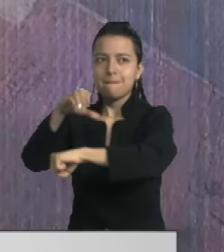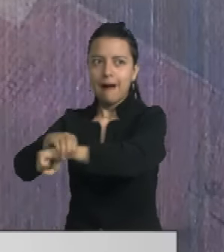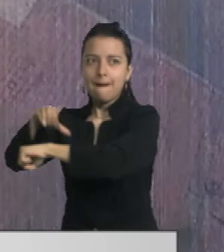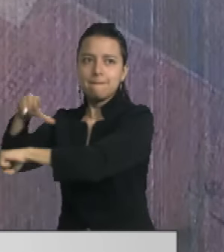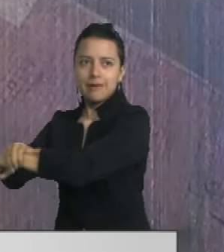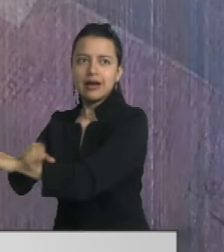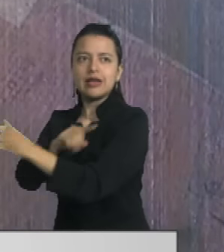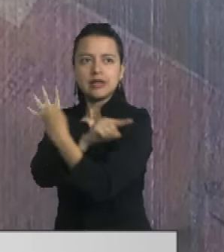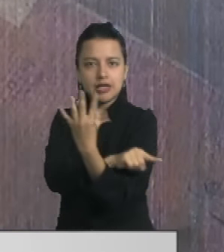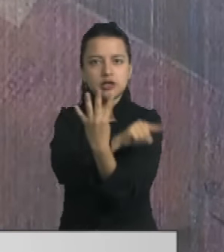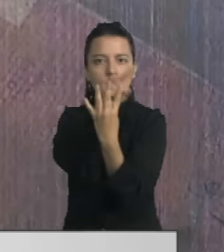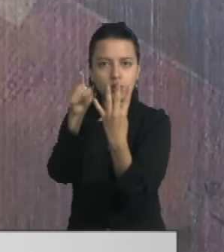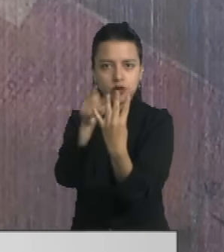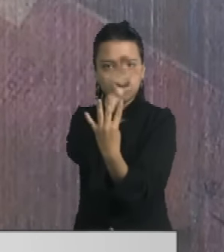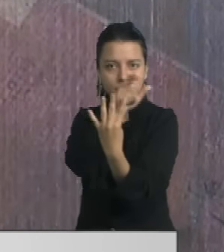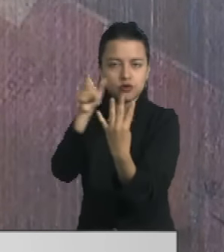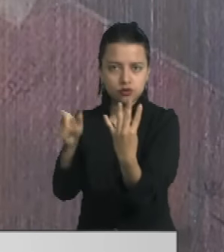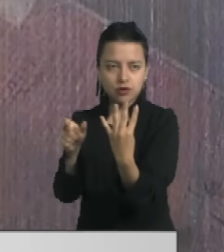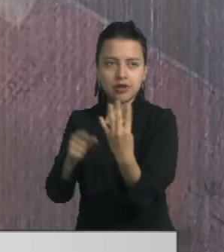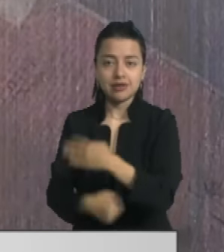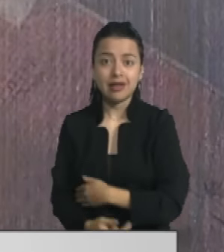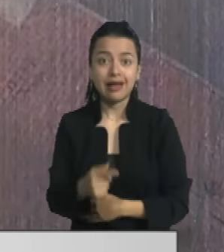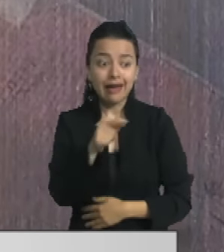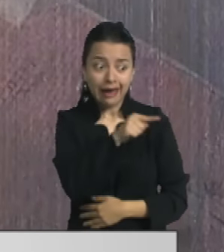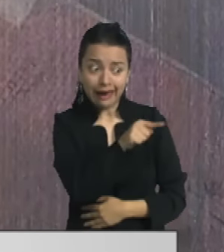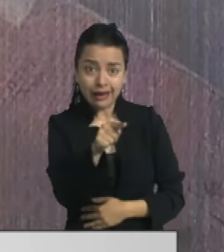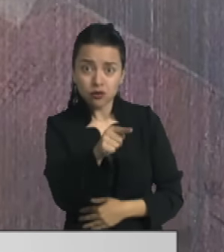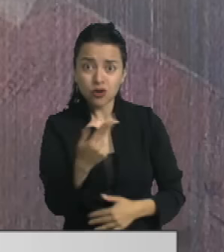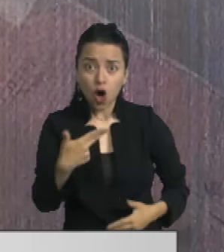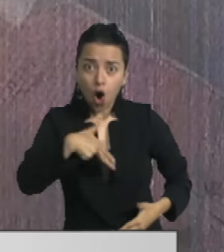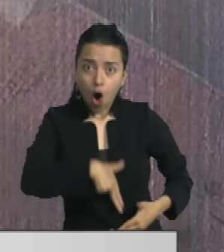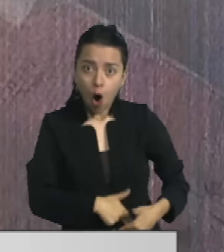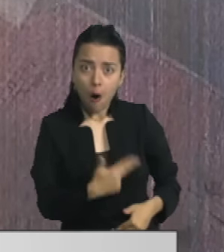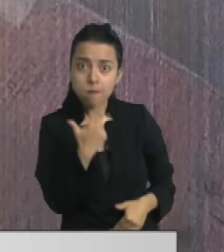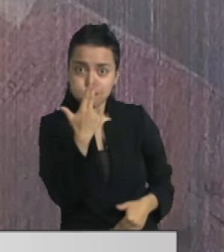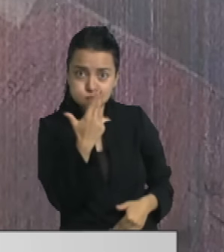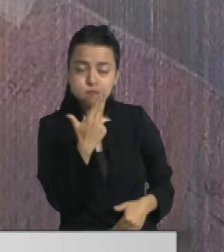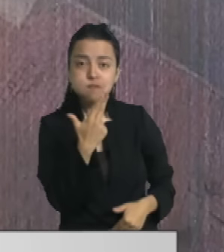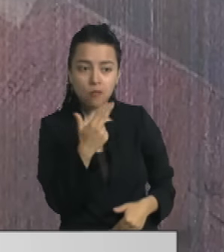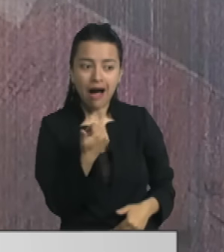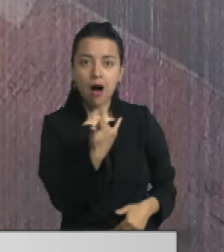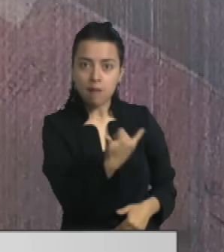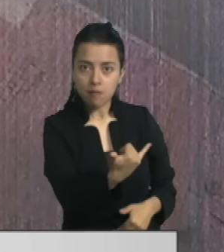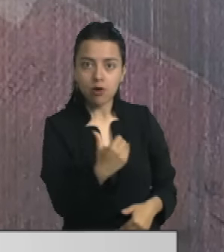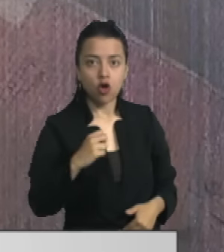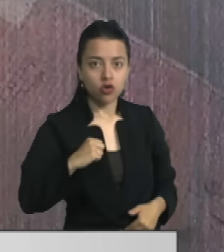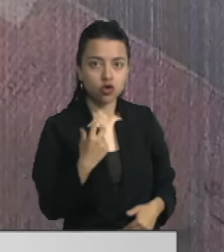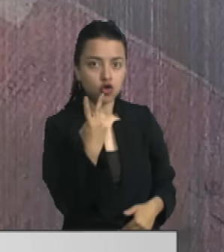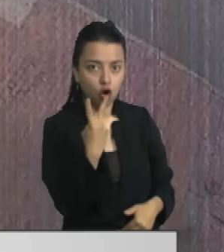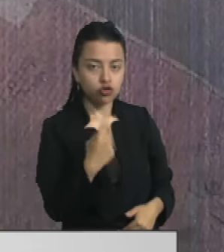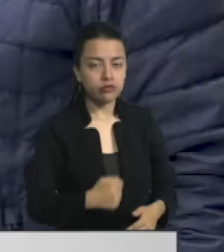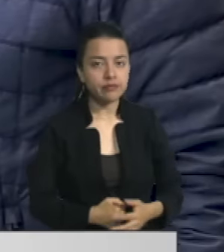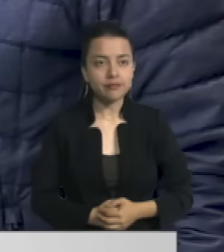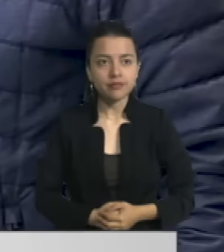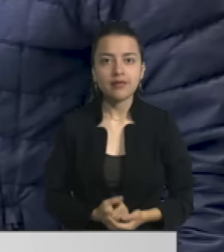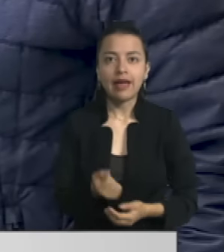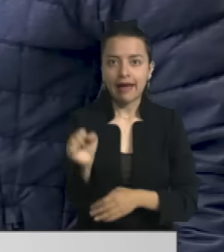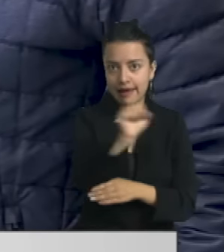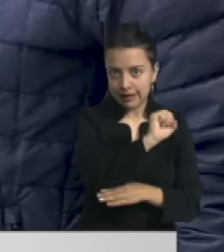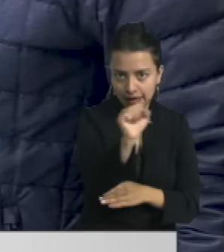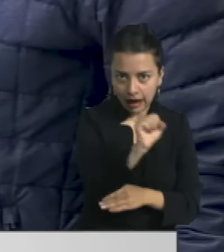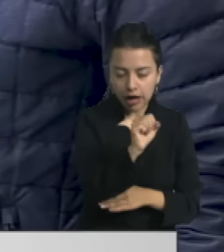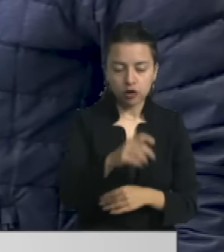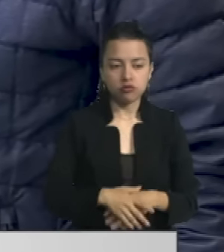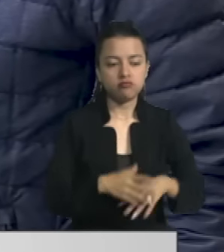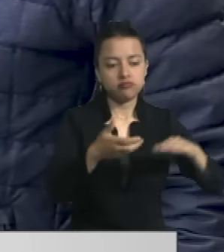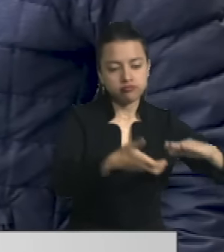iban en este vehículo incauto dos armas de fuego tipo traumática el vehículo y las cuatro personas fueron